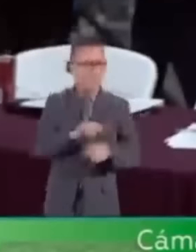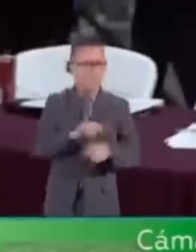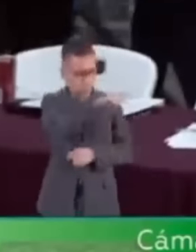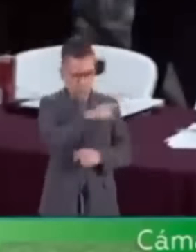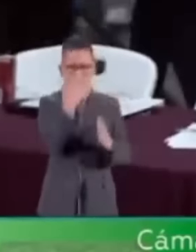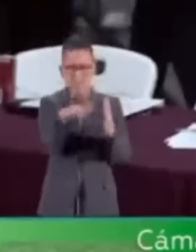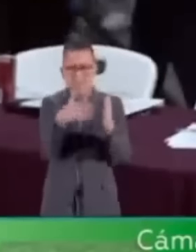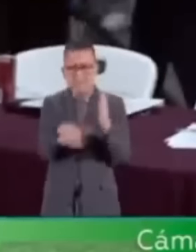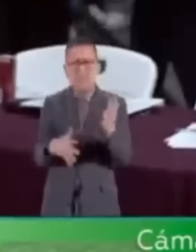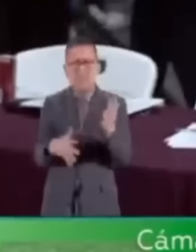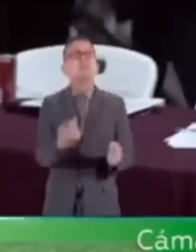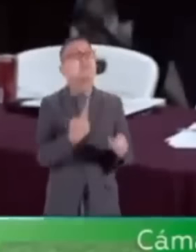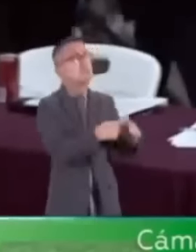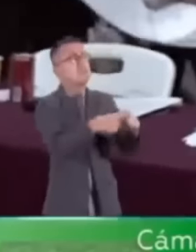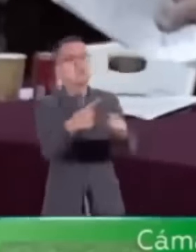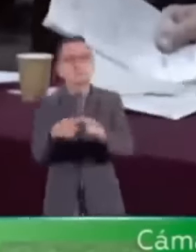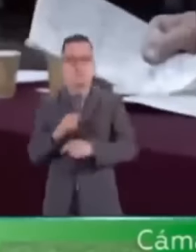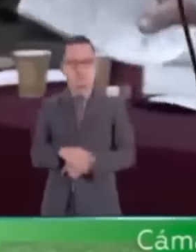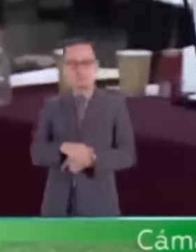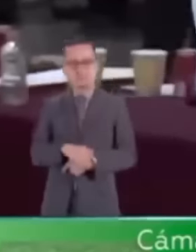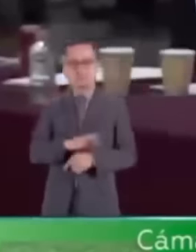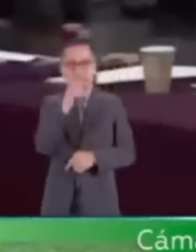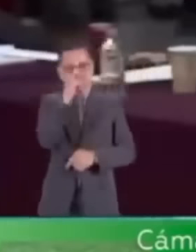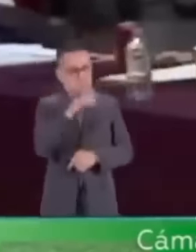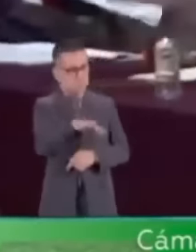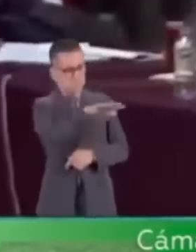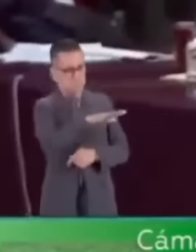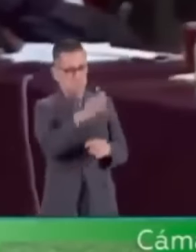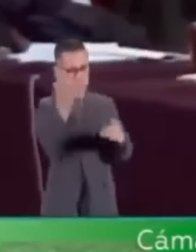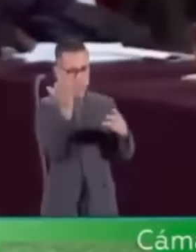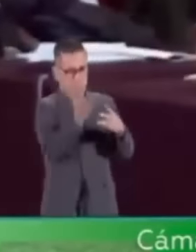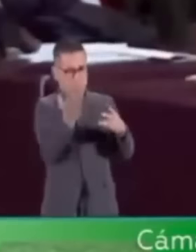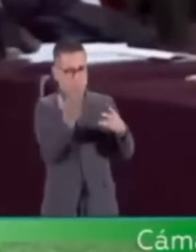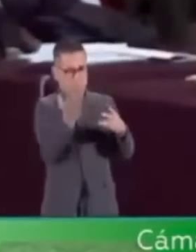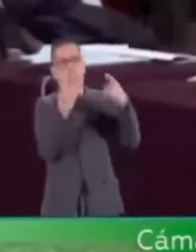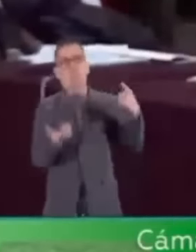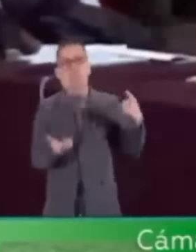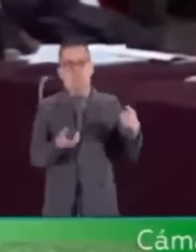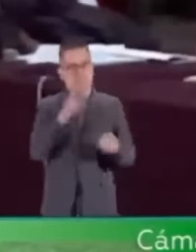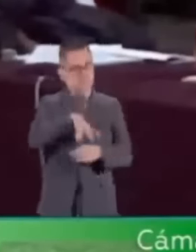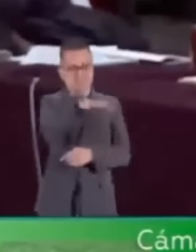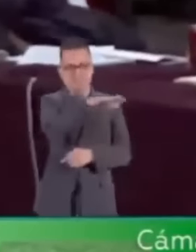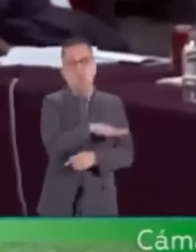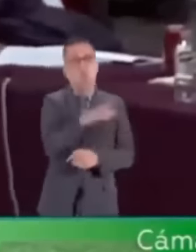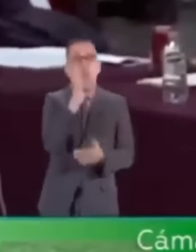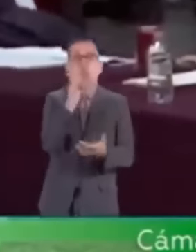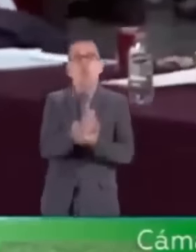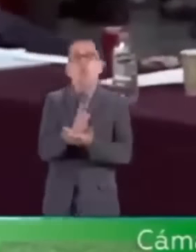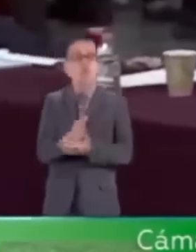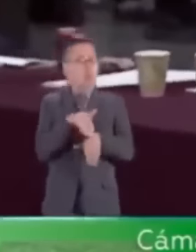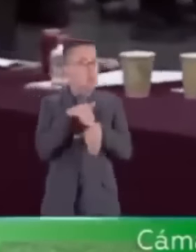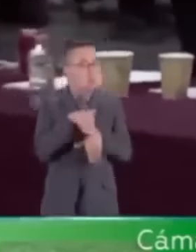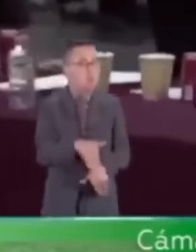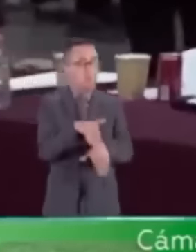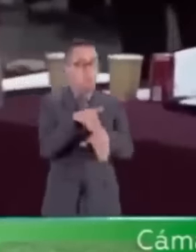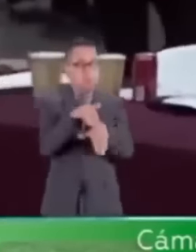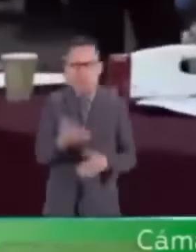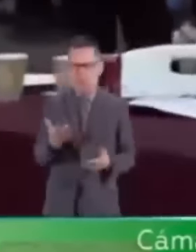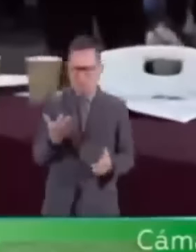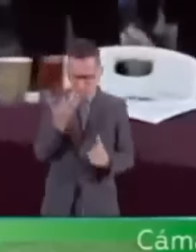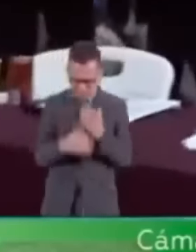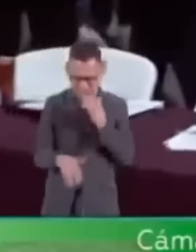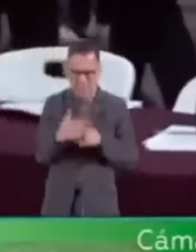Les aseguro que a lo mejor la tercera parte, y estoy exagerando, están actuando de manera absolutamente